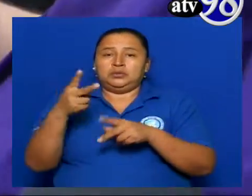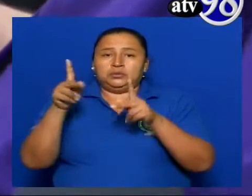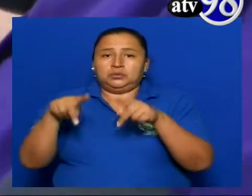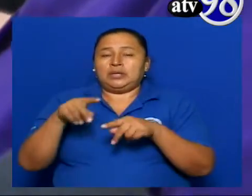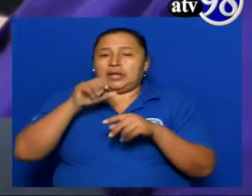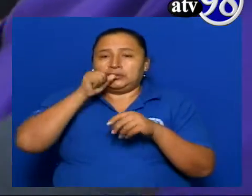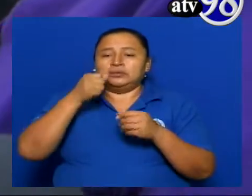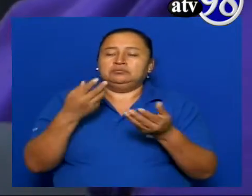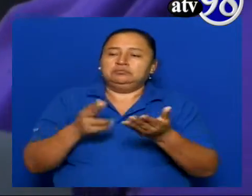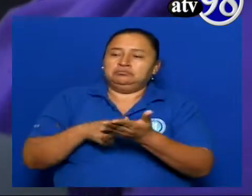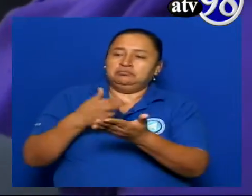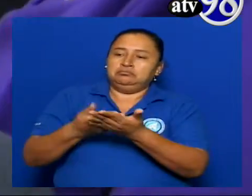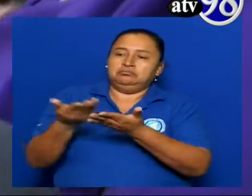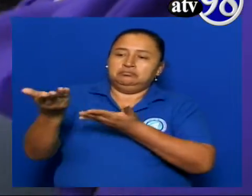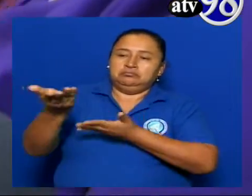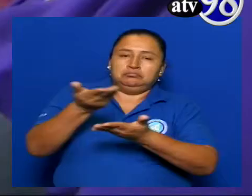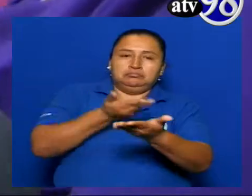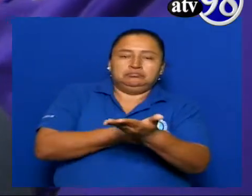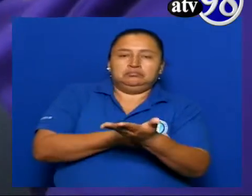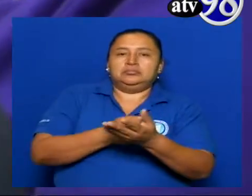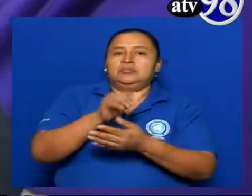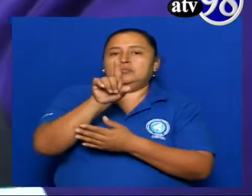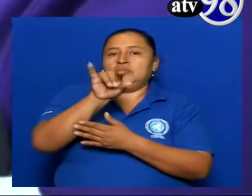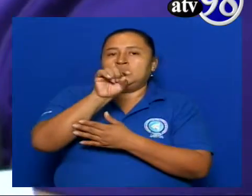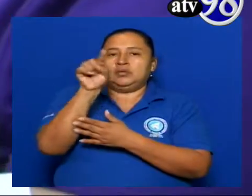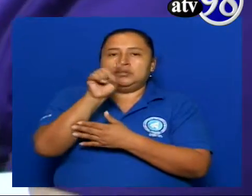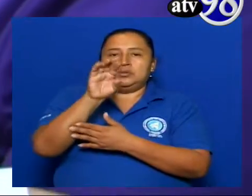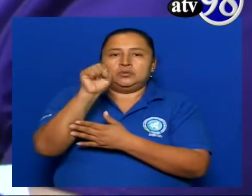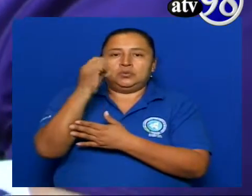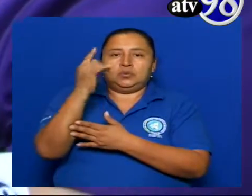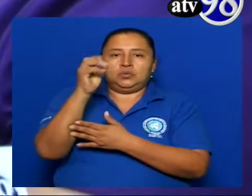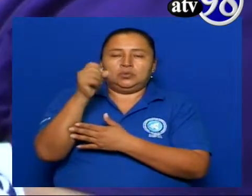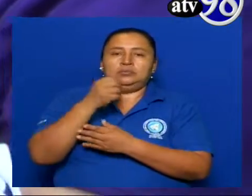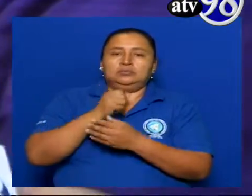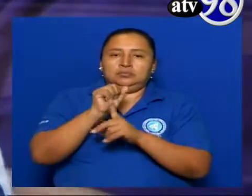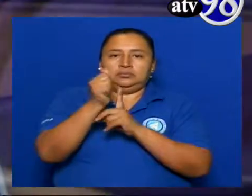presentes. Liz Escoto, Noticias Asamblea TV.